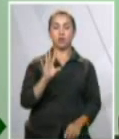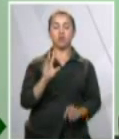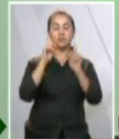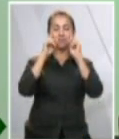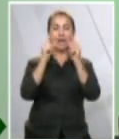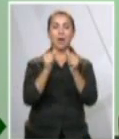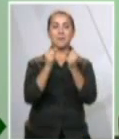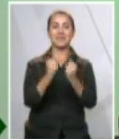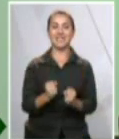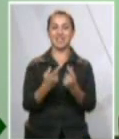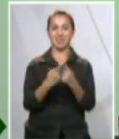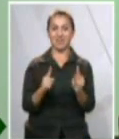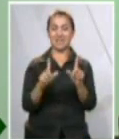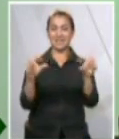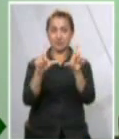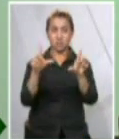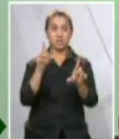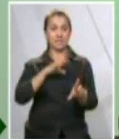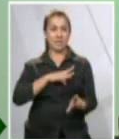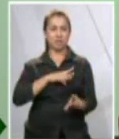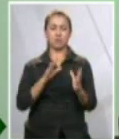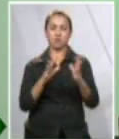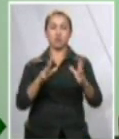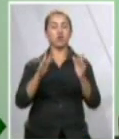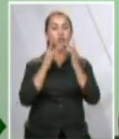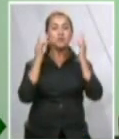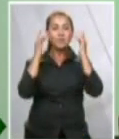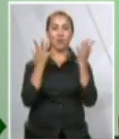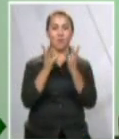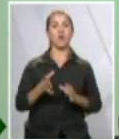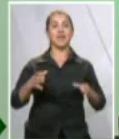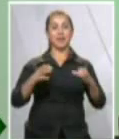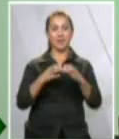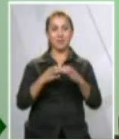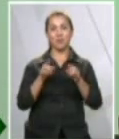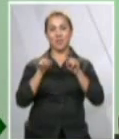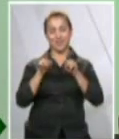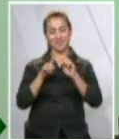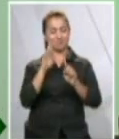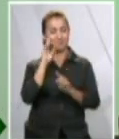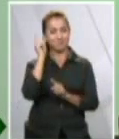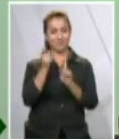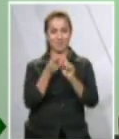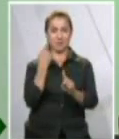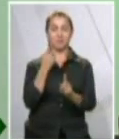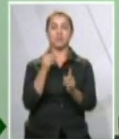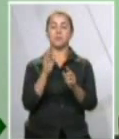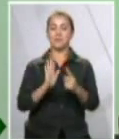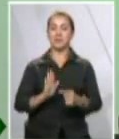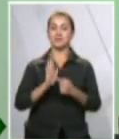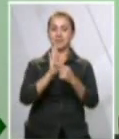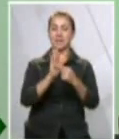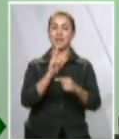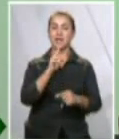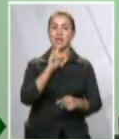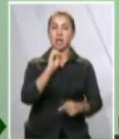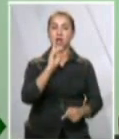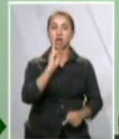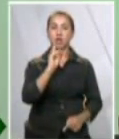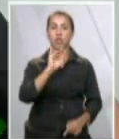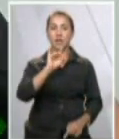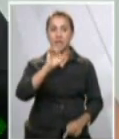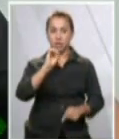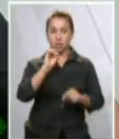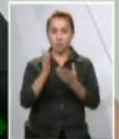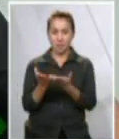capacidades diferentes en la televisión chilena, así que estamos súper contentos como equipo de eso. A ver, voy a ir presentando nuestro panel. Primero, Rodrigo Cubillos, te damos la